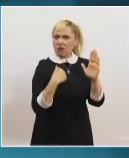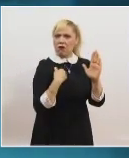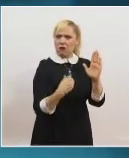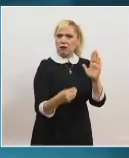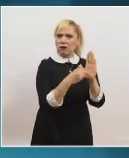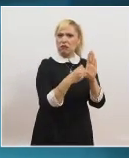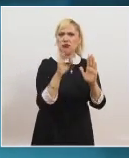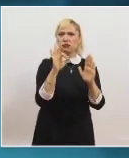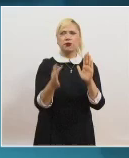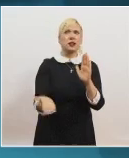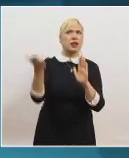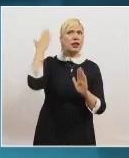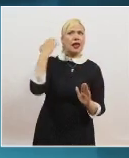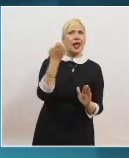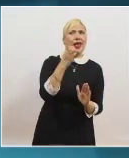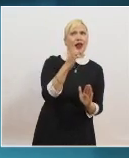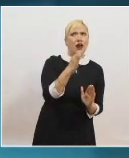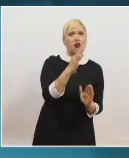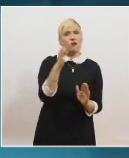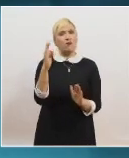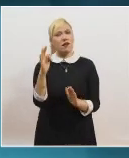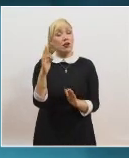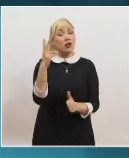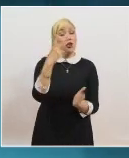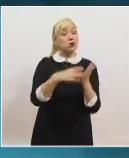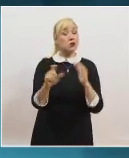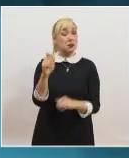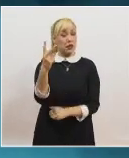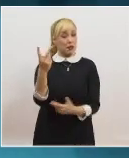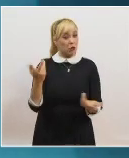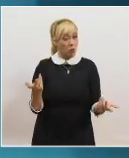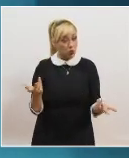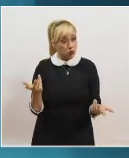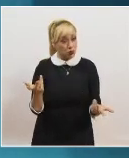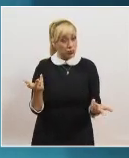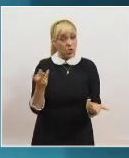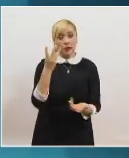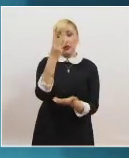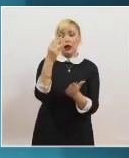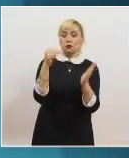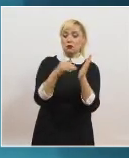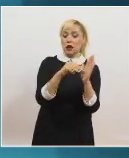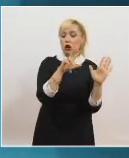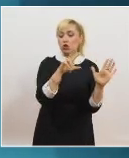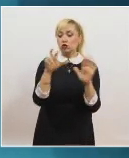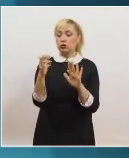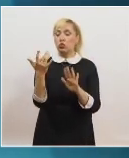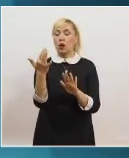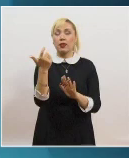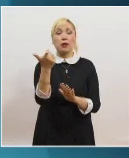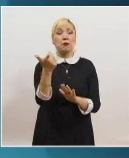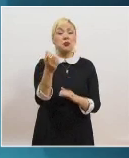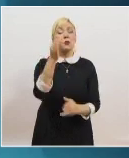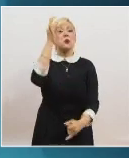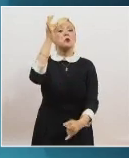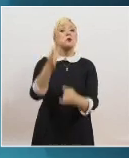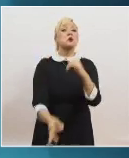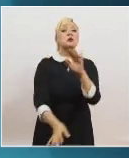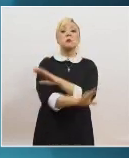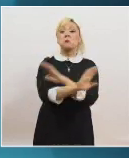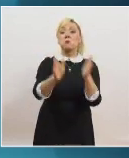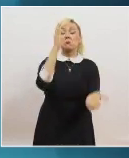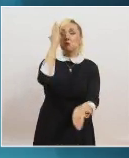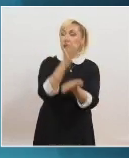el bimestre enero-febrero de 2022, cuando recibió 3,850 pesos para